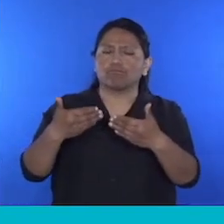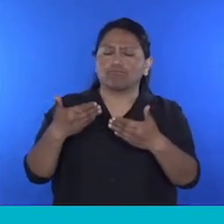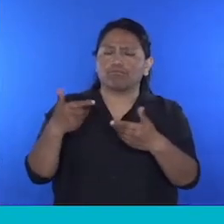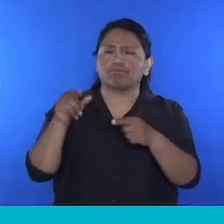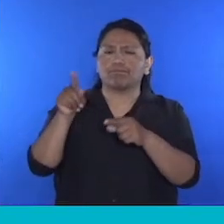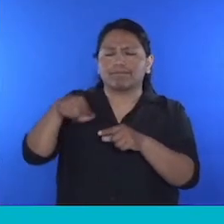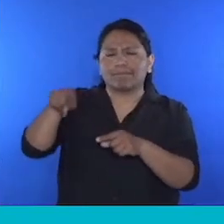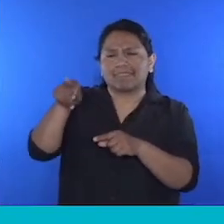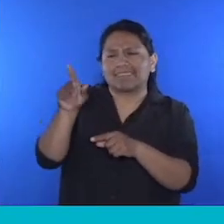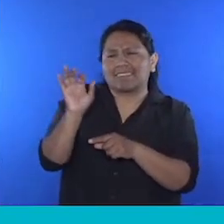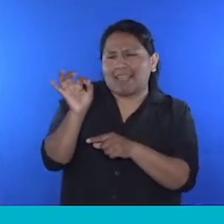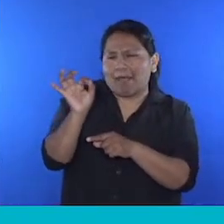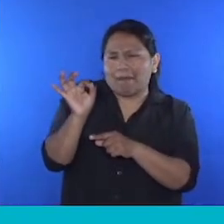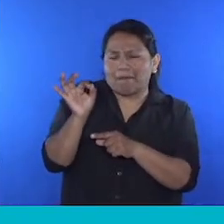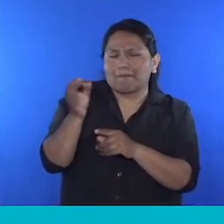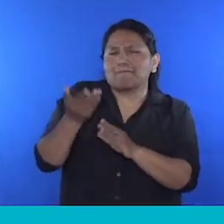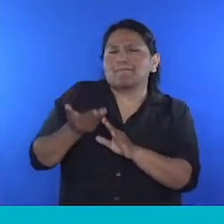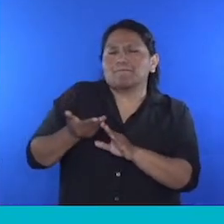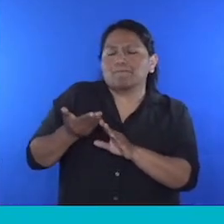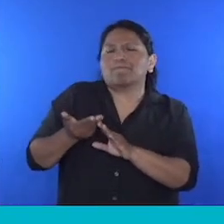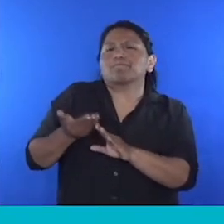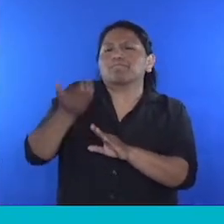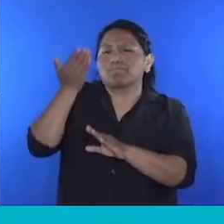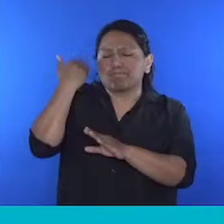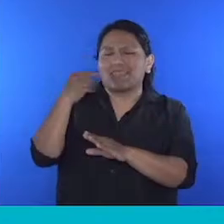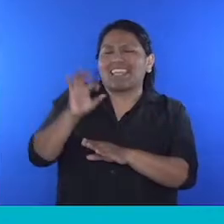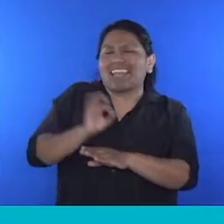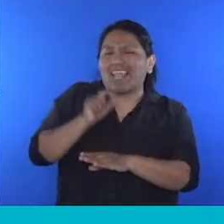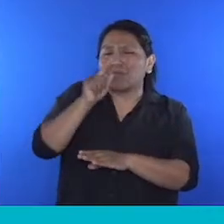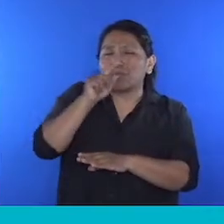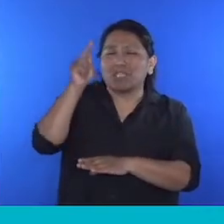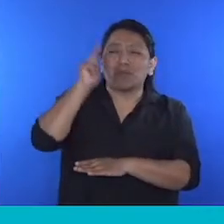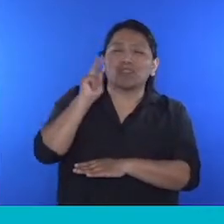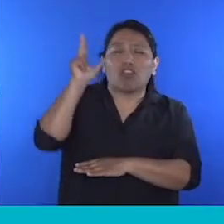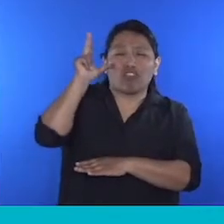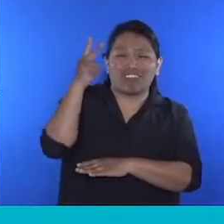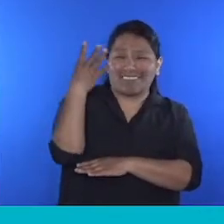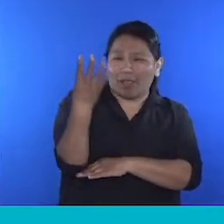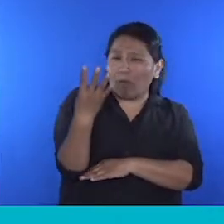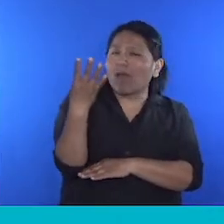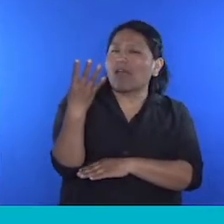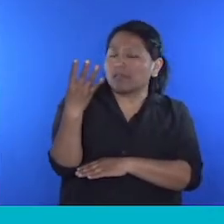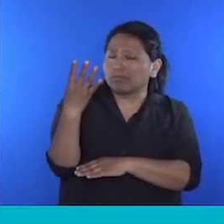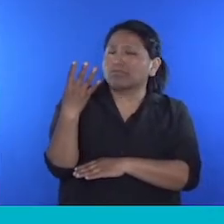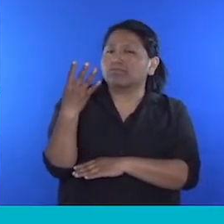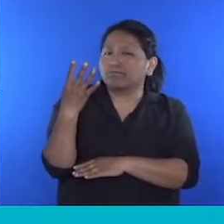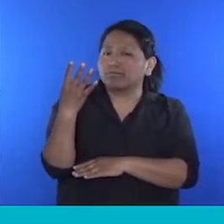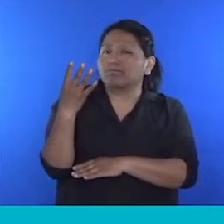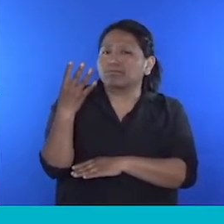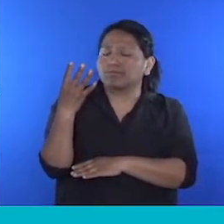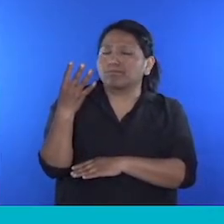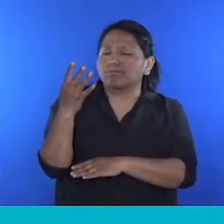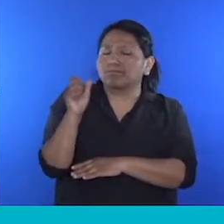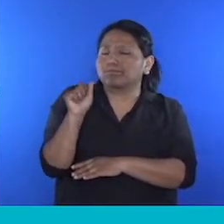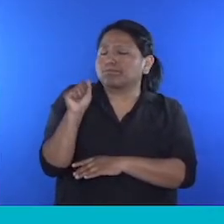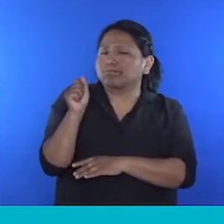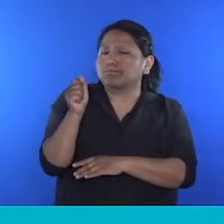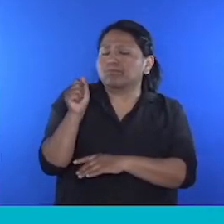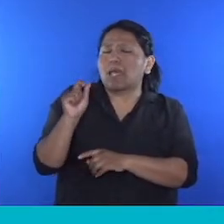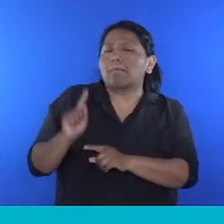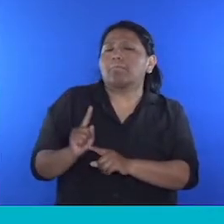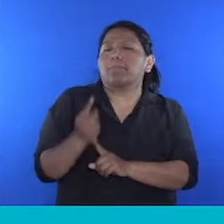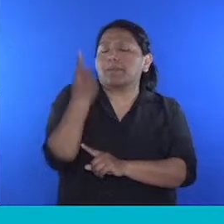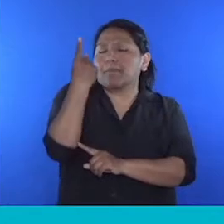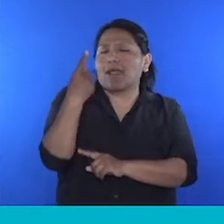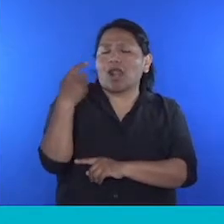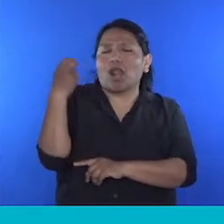tomando en cuenta como antecedente que ya en 1984 se realizó el primer